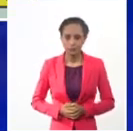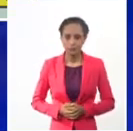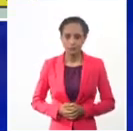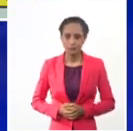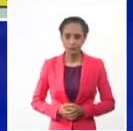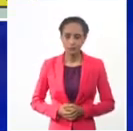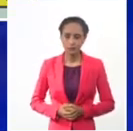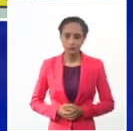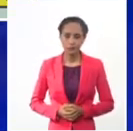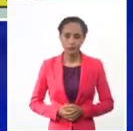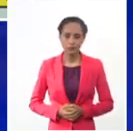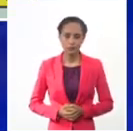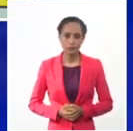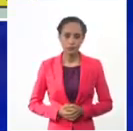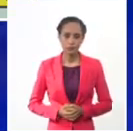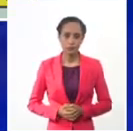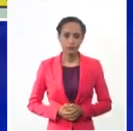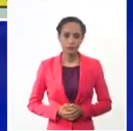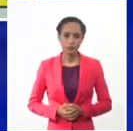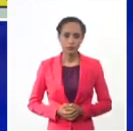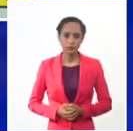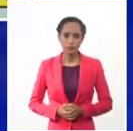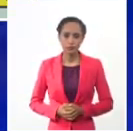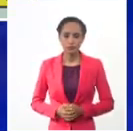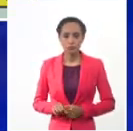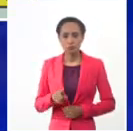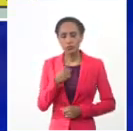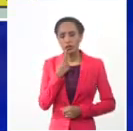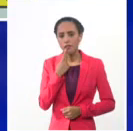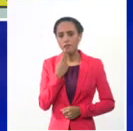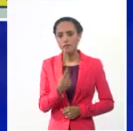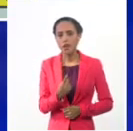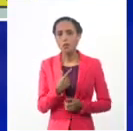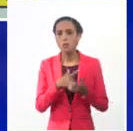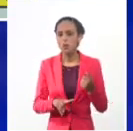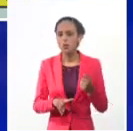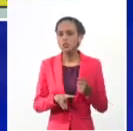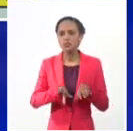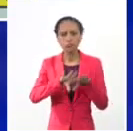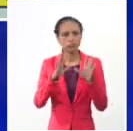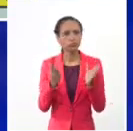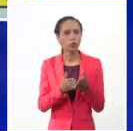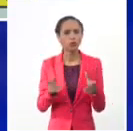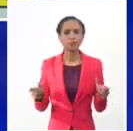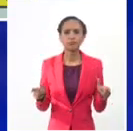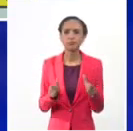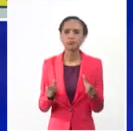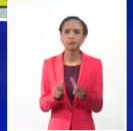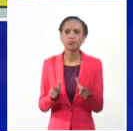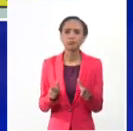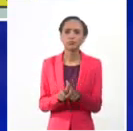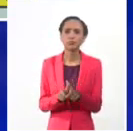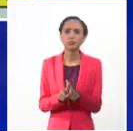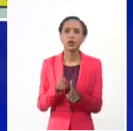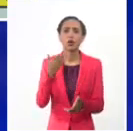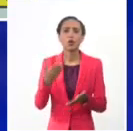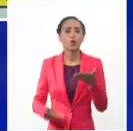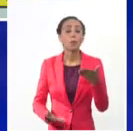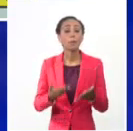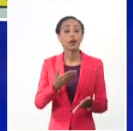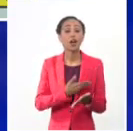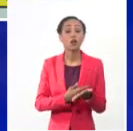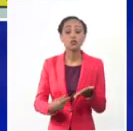ver cómo todos los territorios disminuyen la tasa de incidencia con respecto a la cierre de la semana